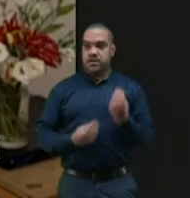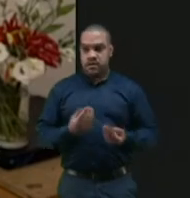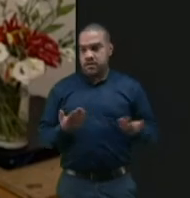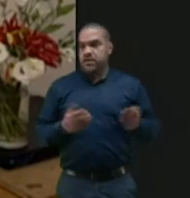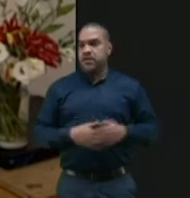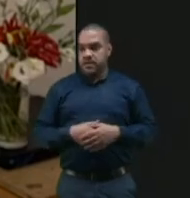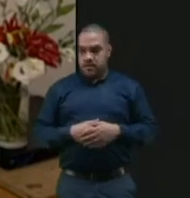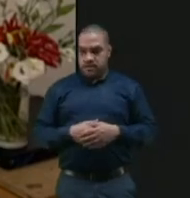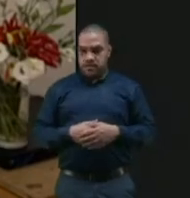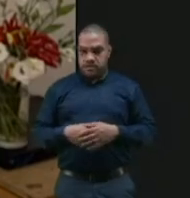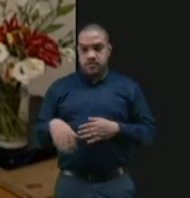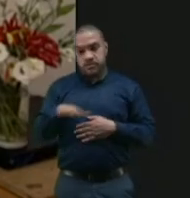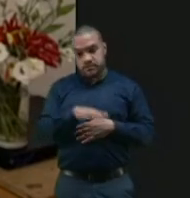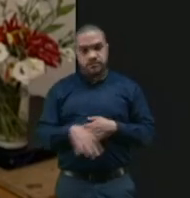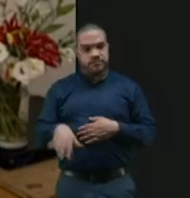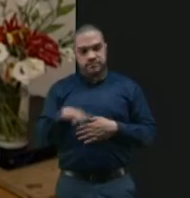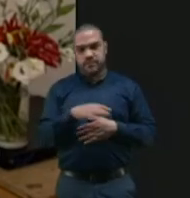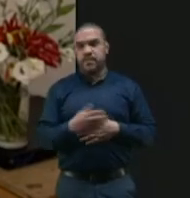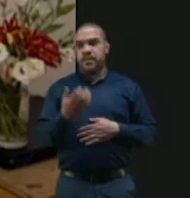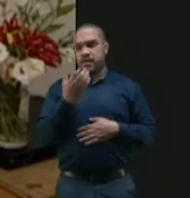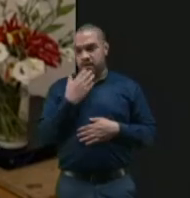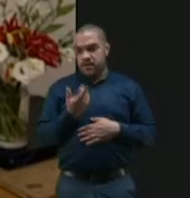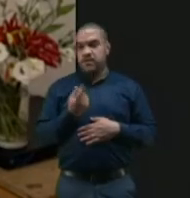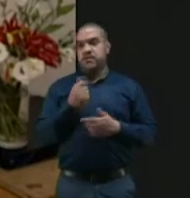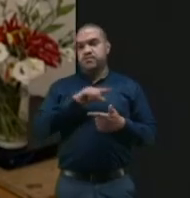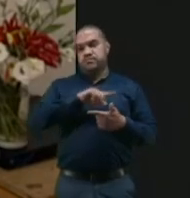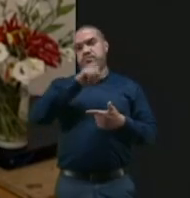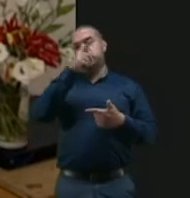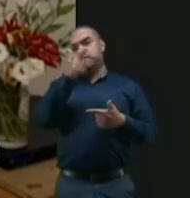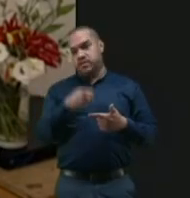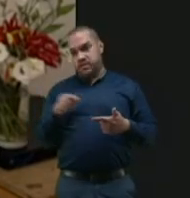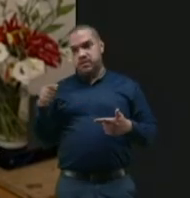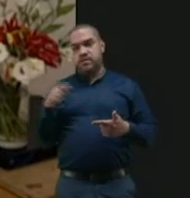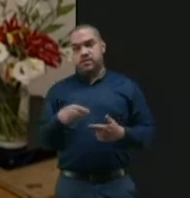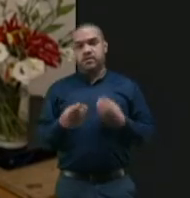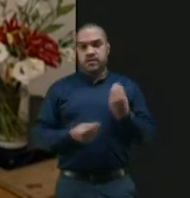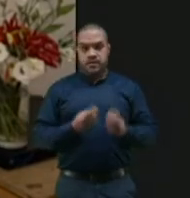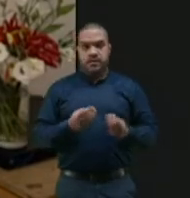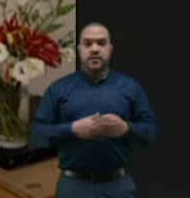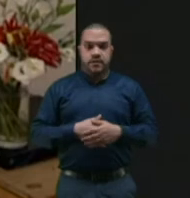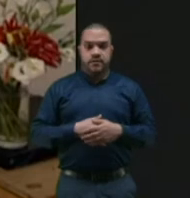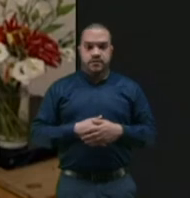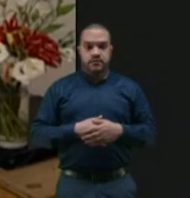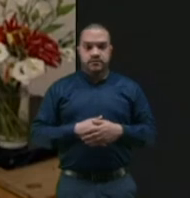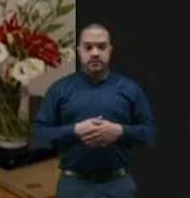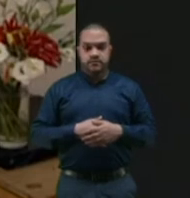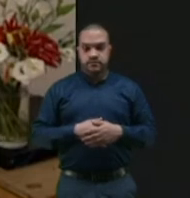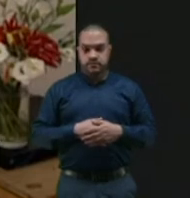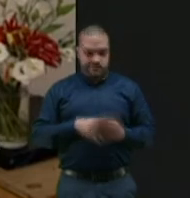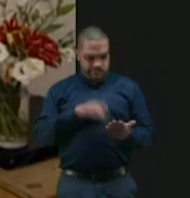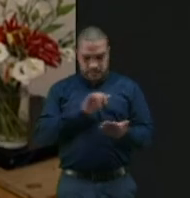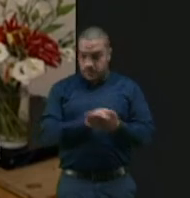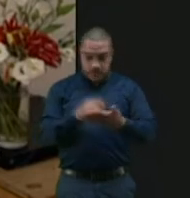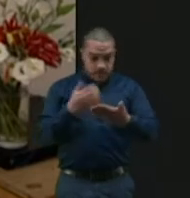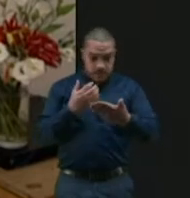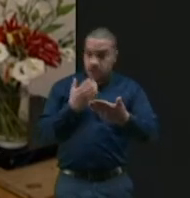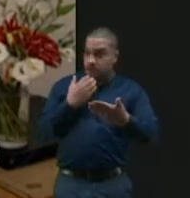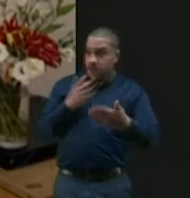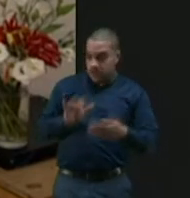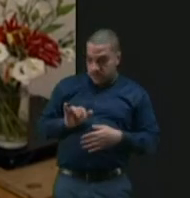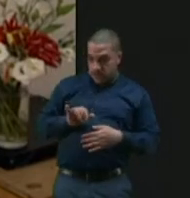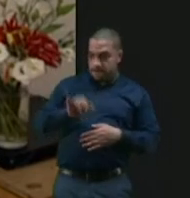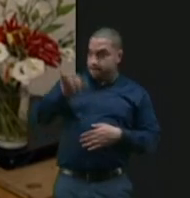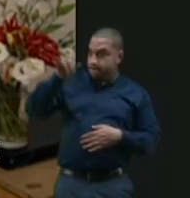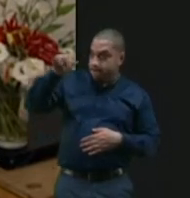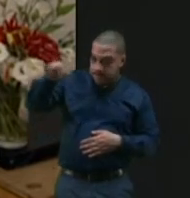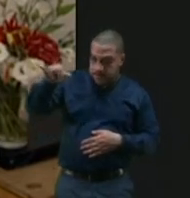ejemplo, y si el precio cae y cae por debajo de los precios de la cancelación, podemos de hecho reagendar el mismo vuelo a un precio más